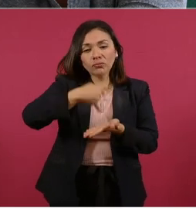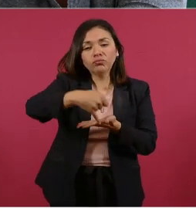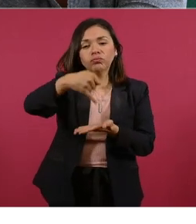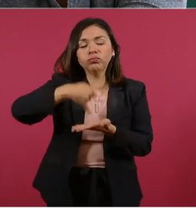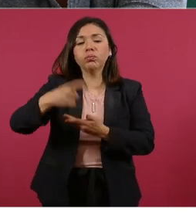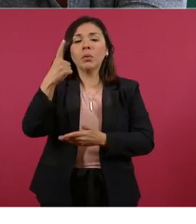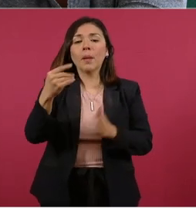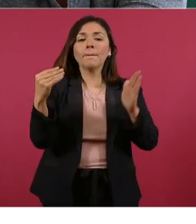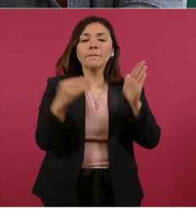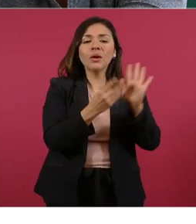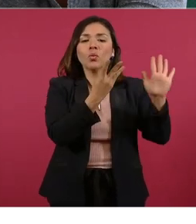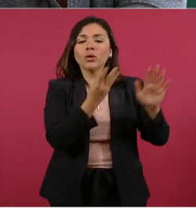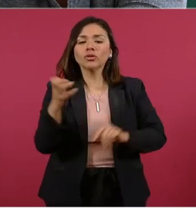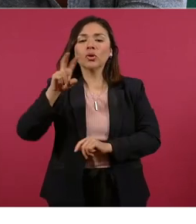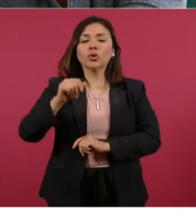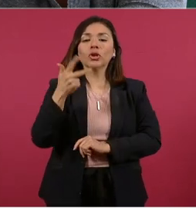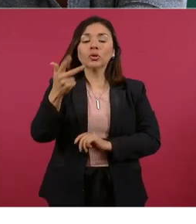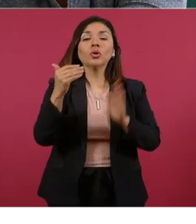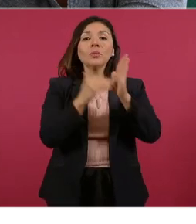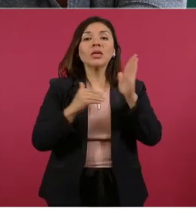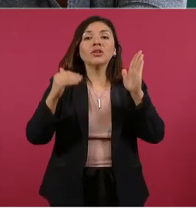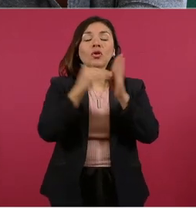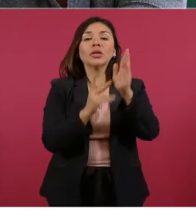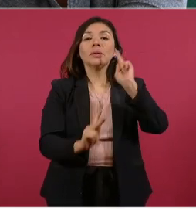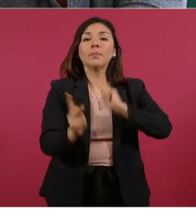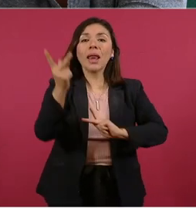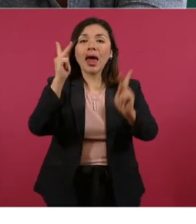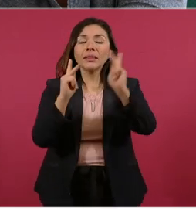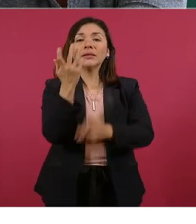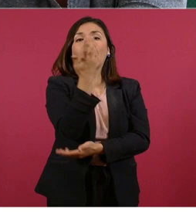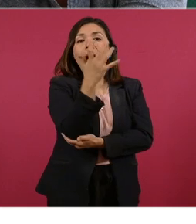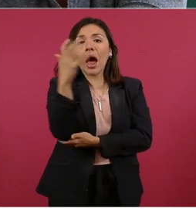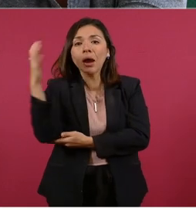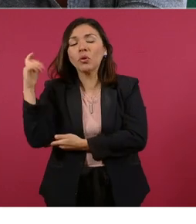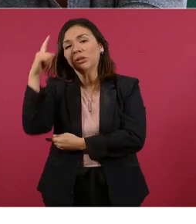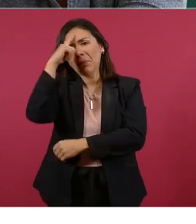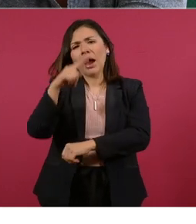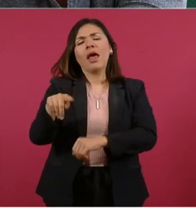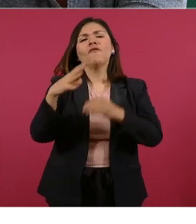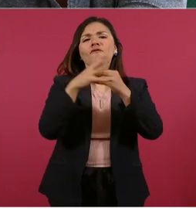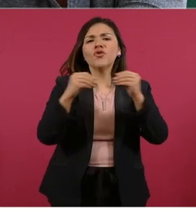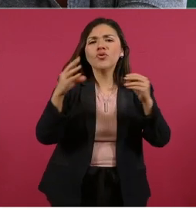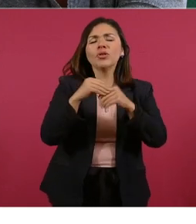1.488 millones de plantas, de árboles frutales y maderables a lo largo de